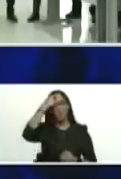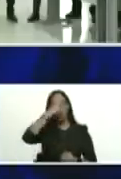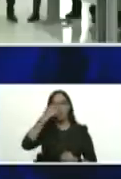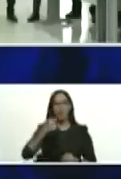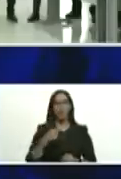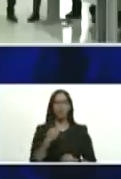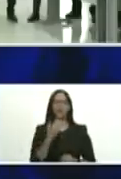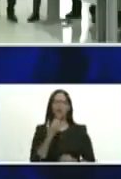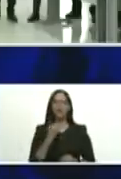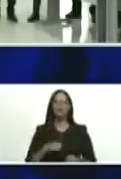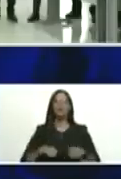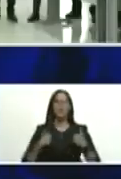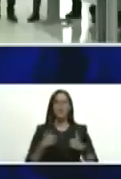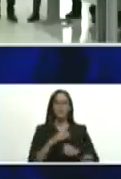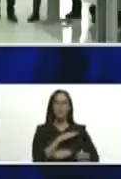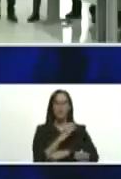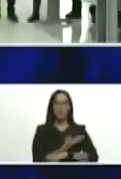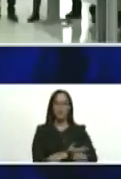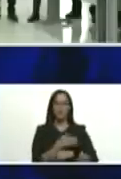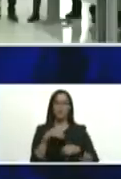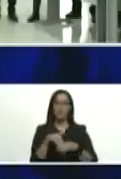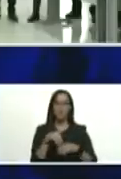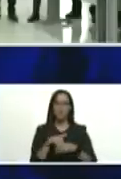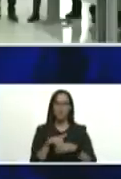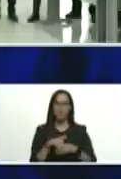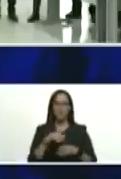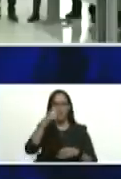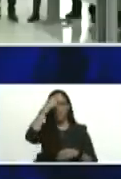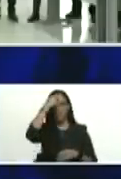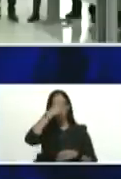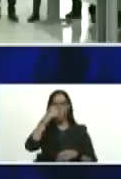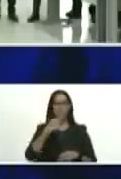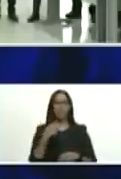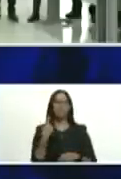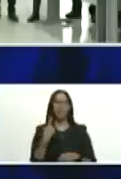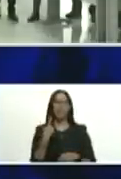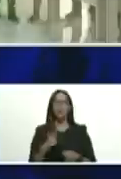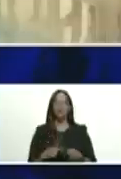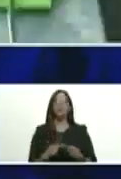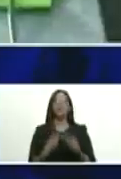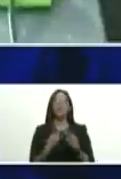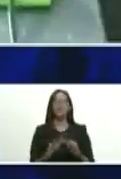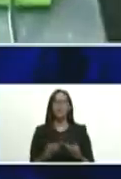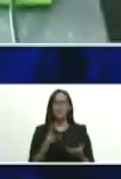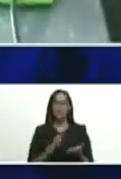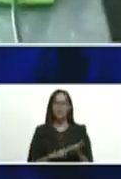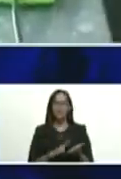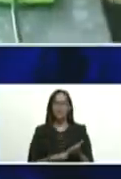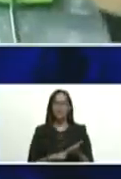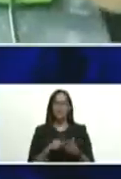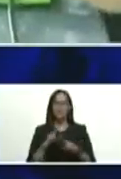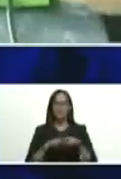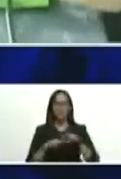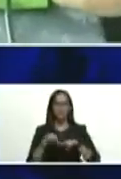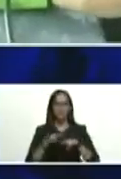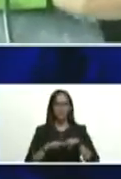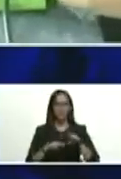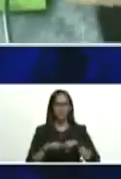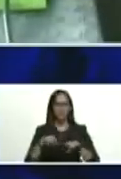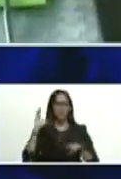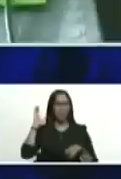más que una fuerza electoral, que el pueblo es una voluntad real de construcción de